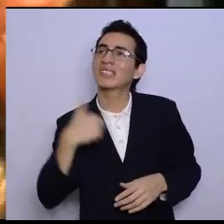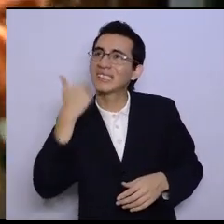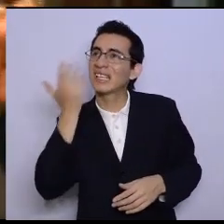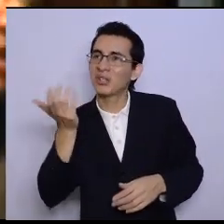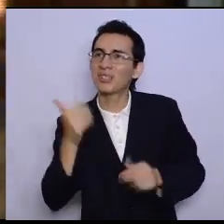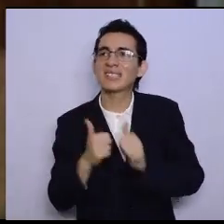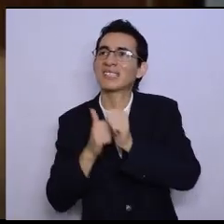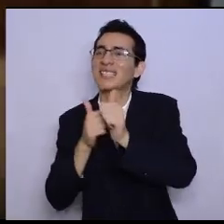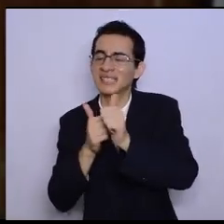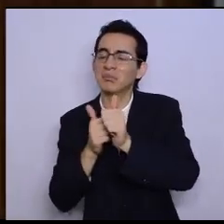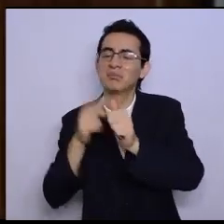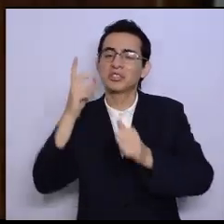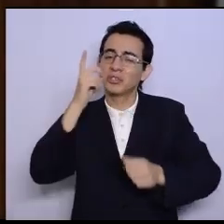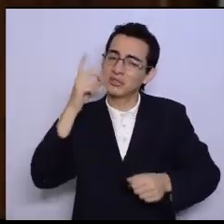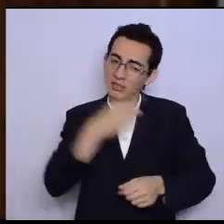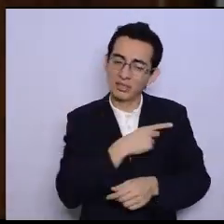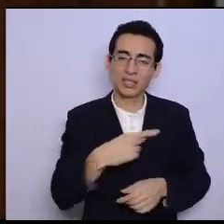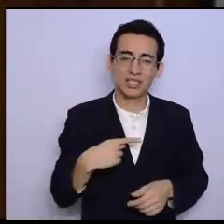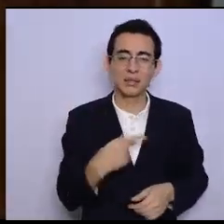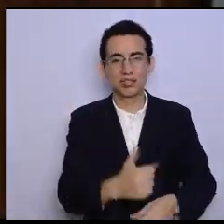nada.